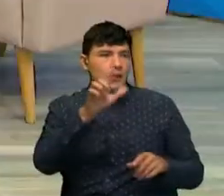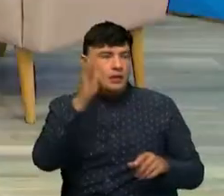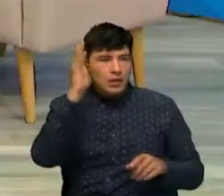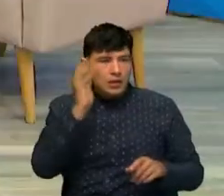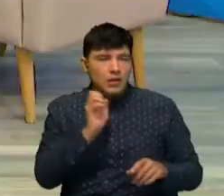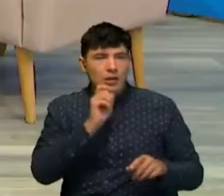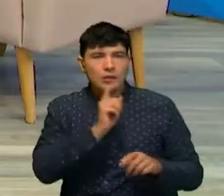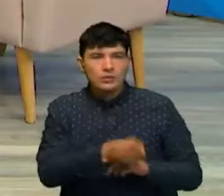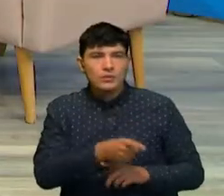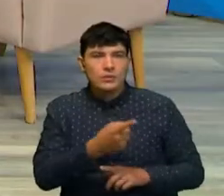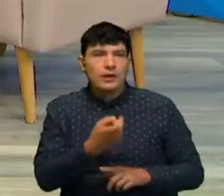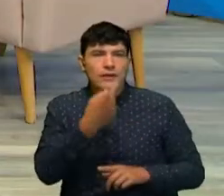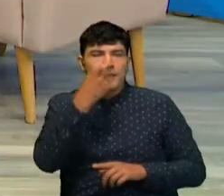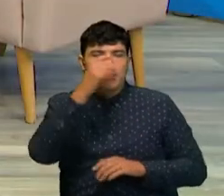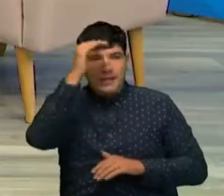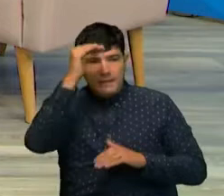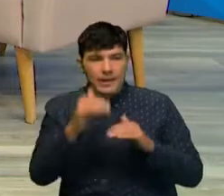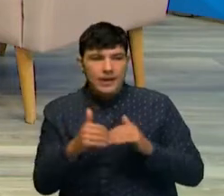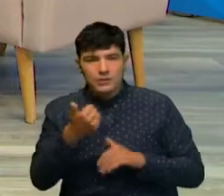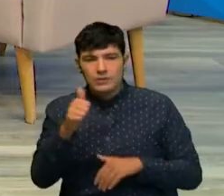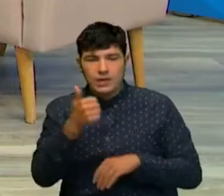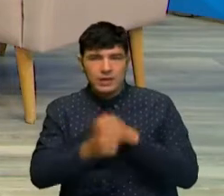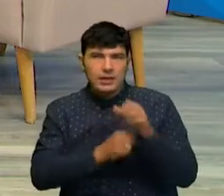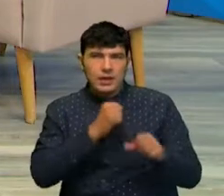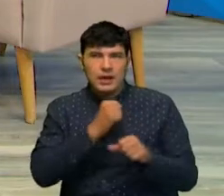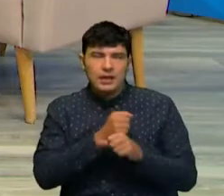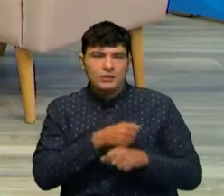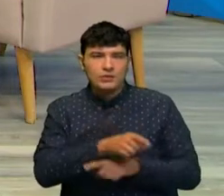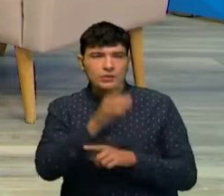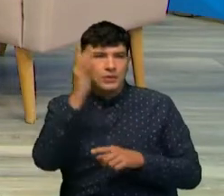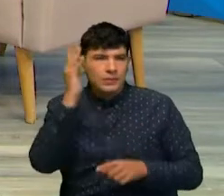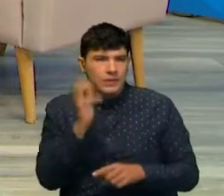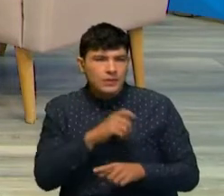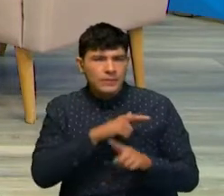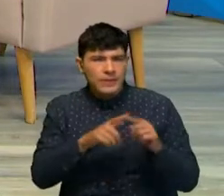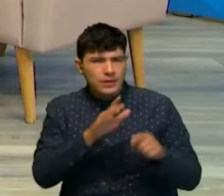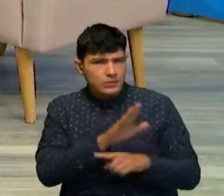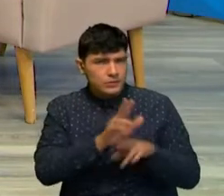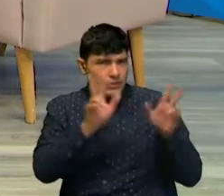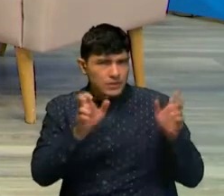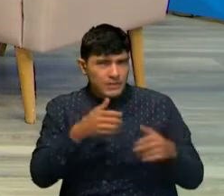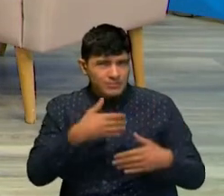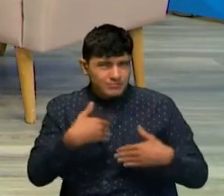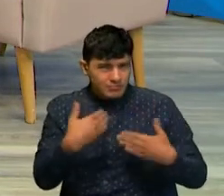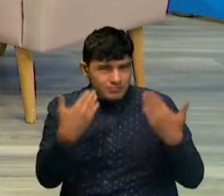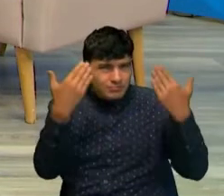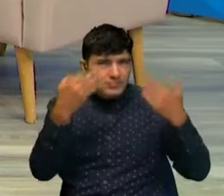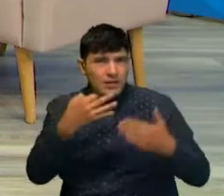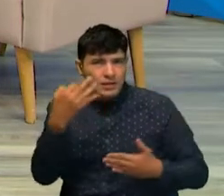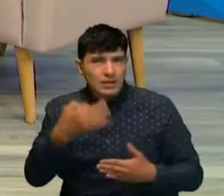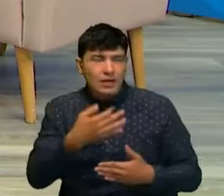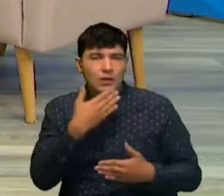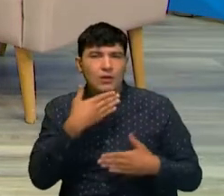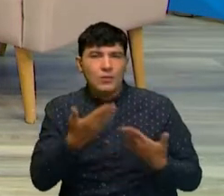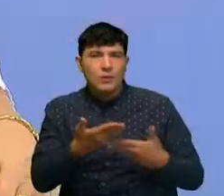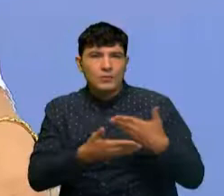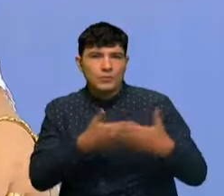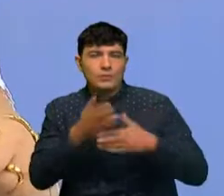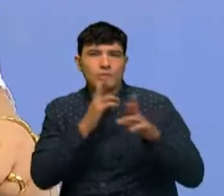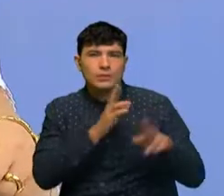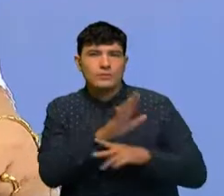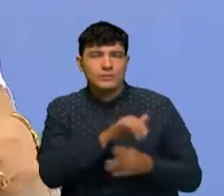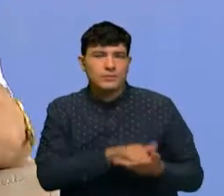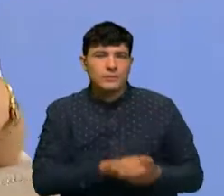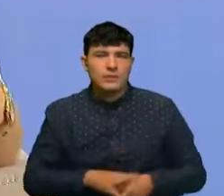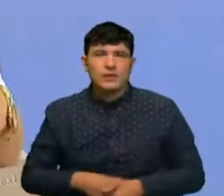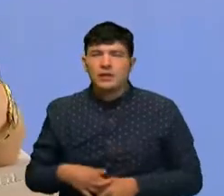faltan menos de 10 años para pensionarse. Sí, sí. ¿En qué va ese tema? ¿En qué ha quedado? Sí, ese es un tema